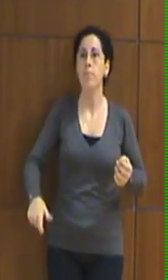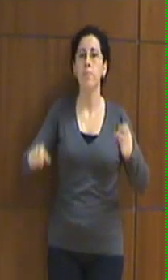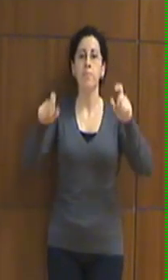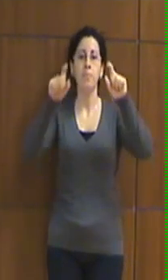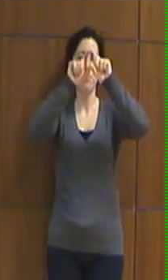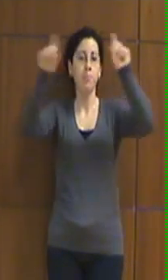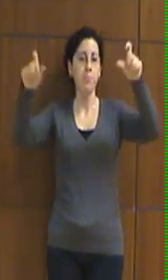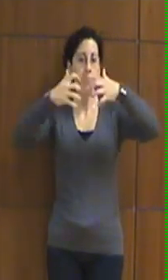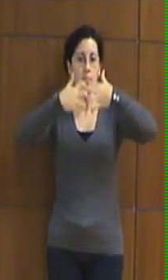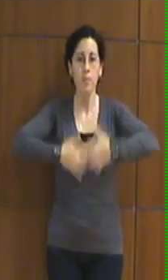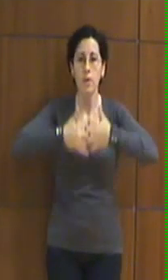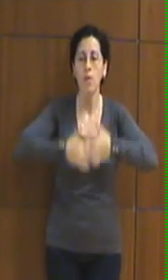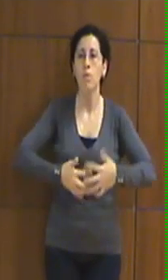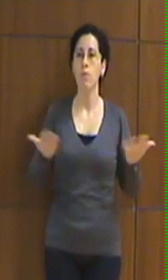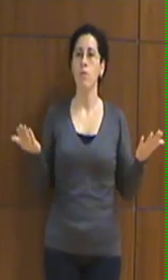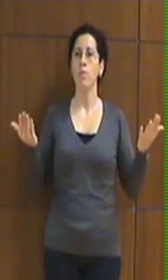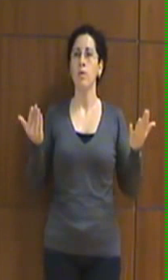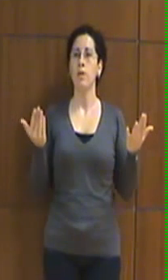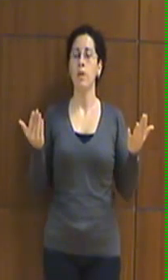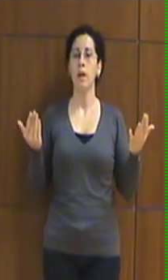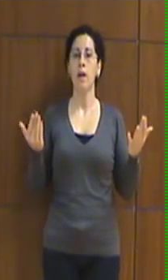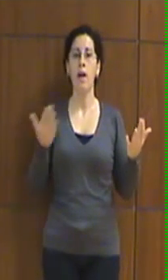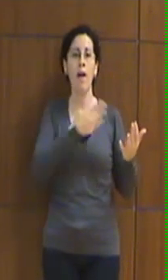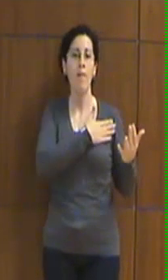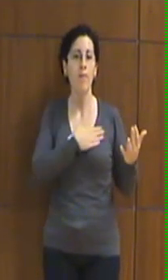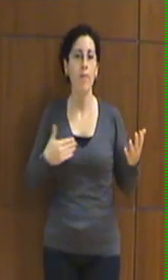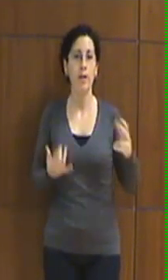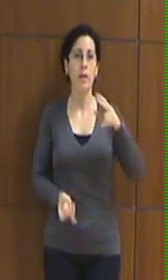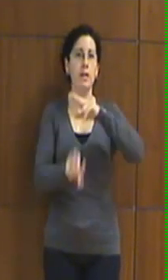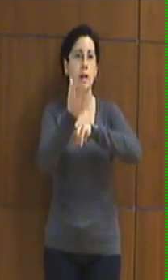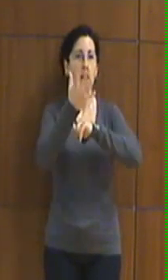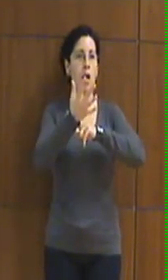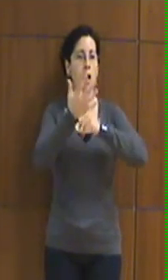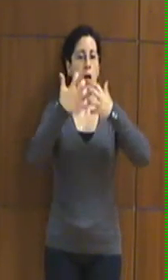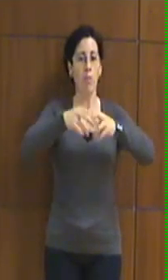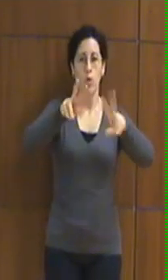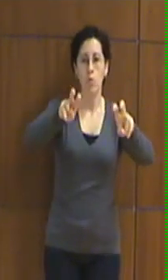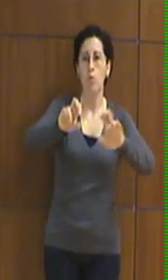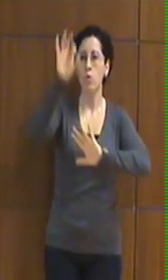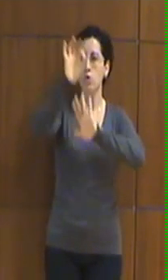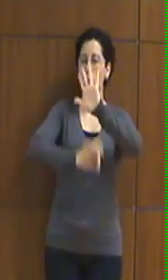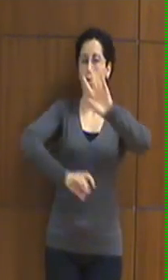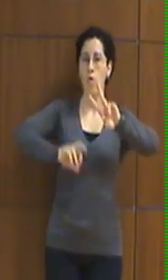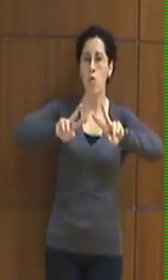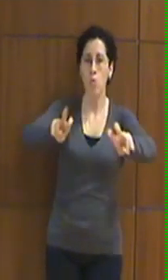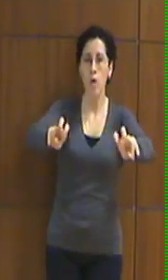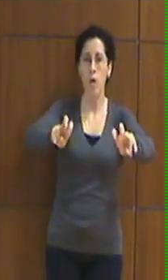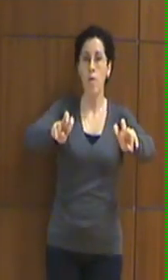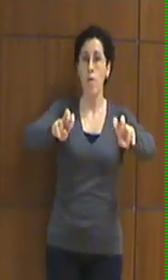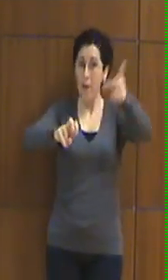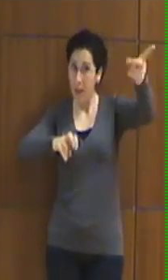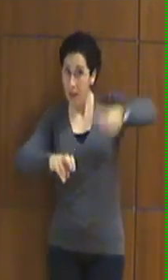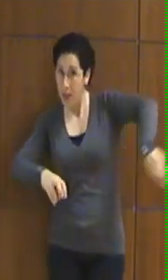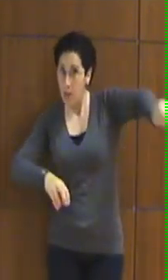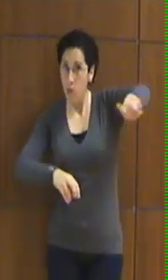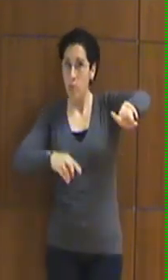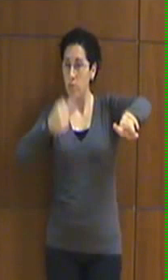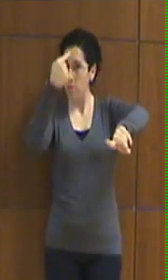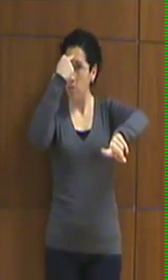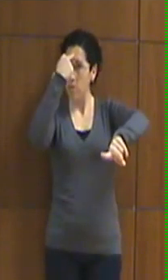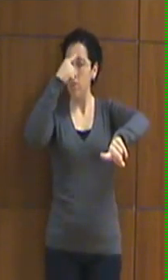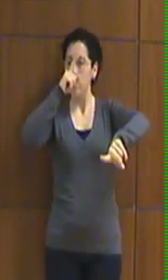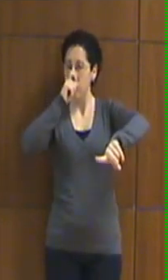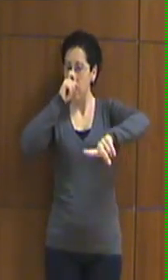que crea nuevos aparatos, software, etcétera, etcétera. ¿De verdad hay una mentalidad